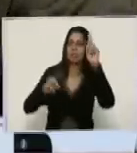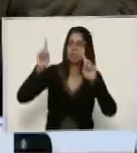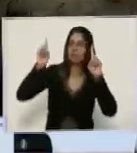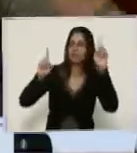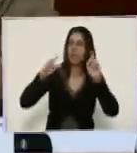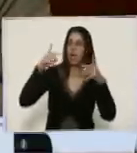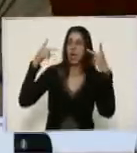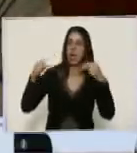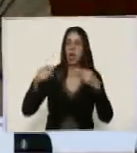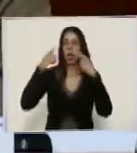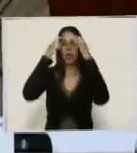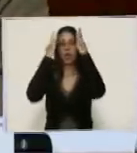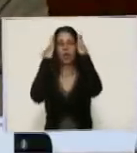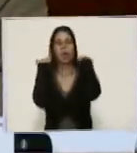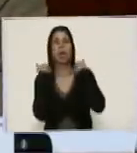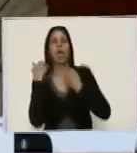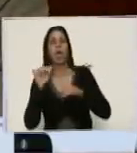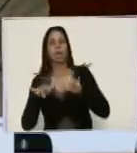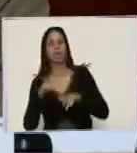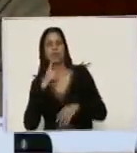regañó Almagro, no regañó al señor